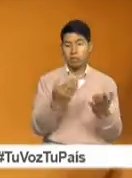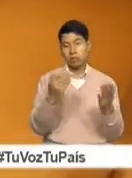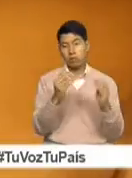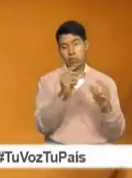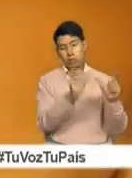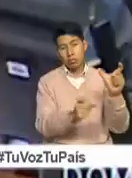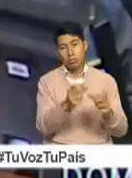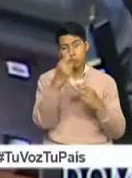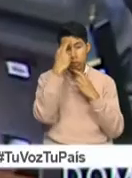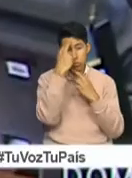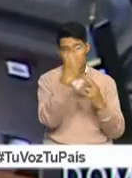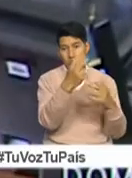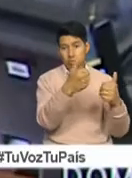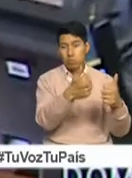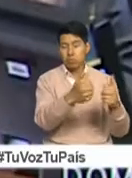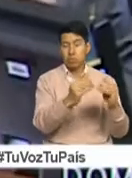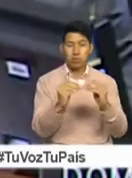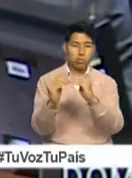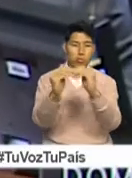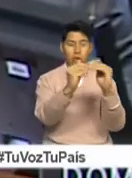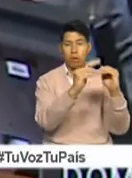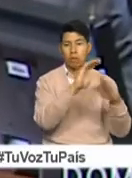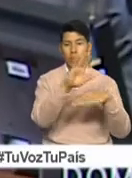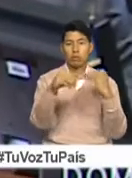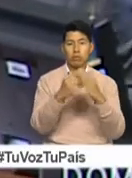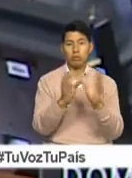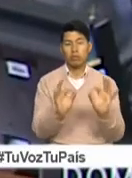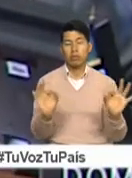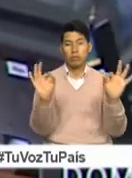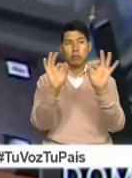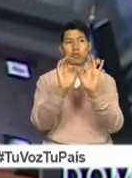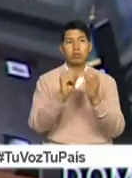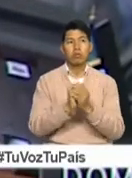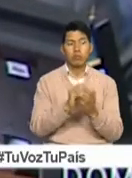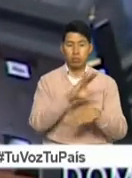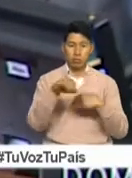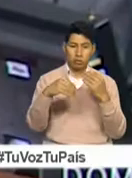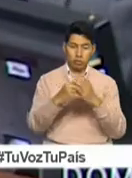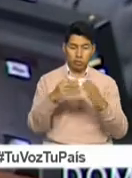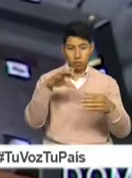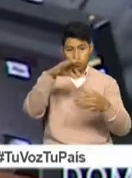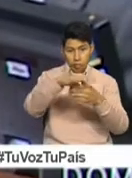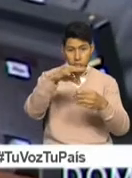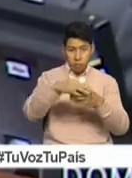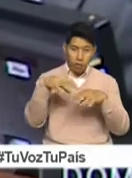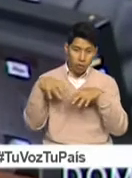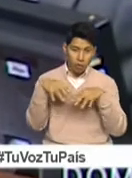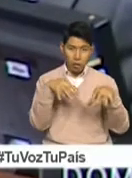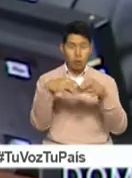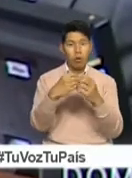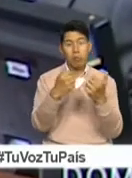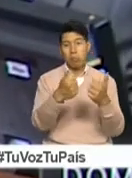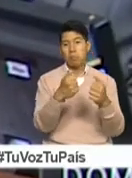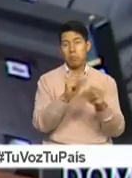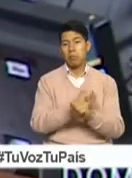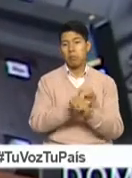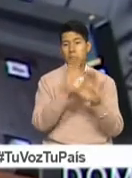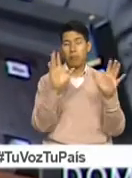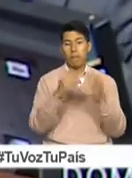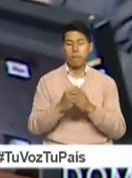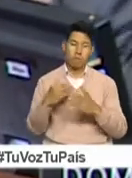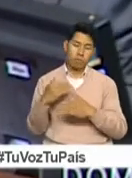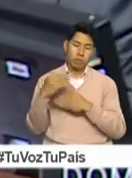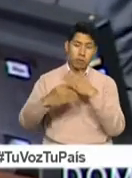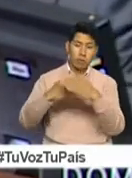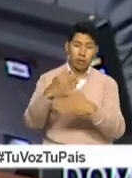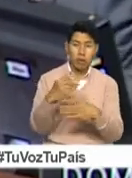hemos dado un salto cualitativo y cuantitativo en nuestras prácticas electorales en ese mejoramiento de un proceso